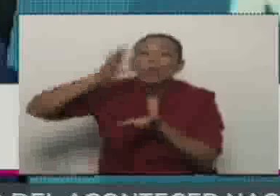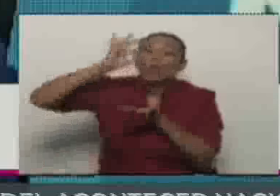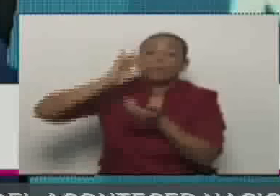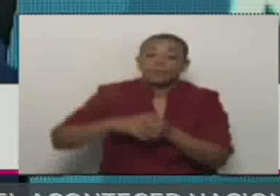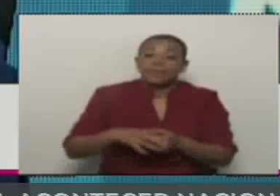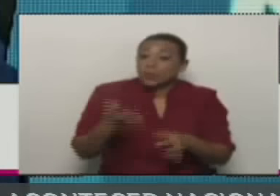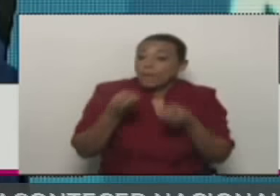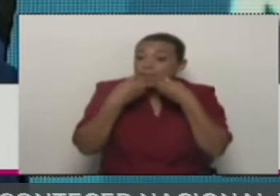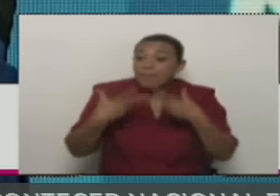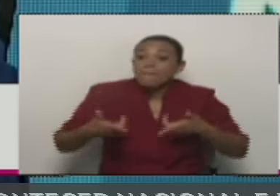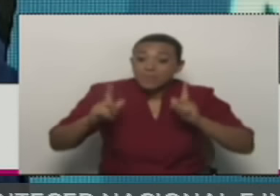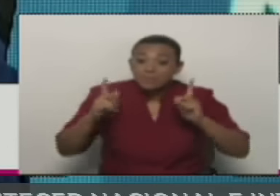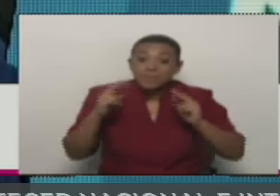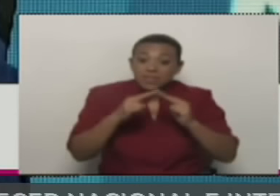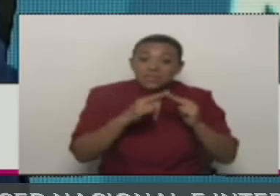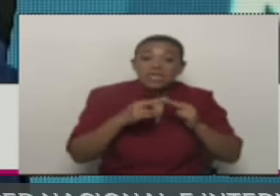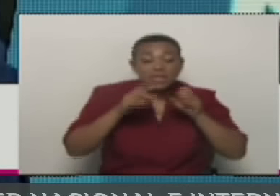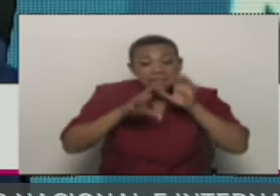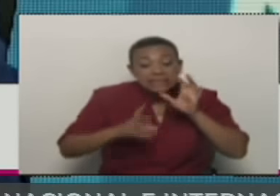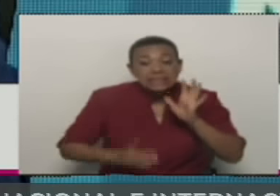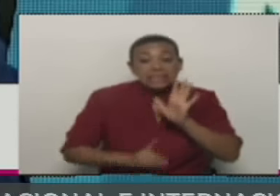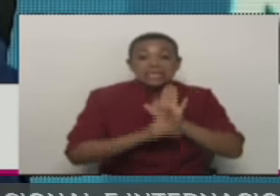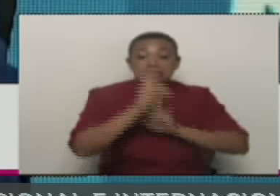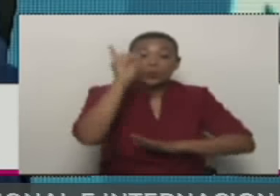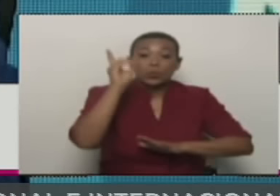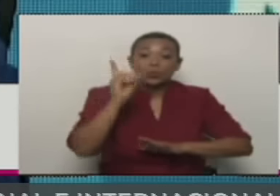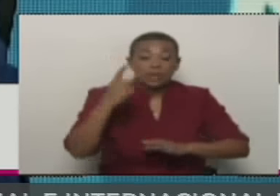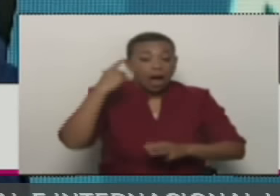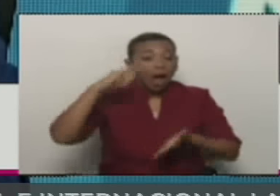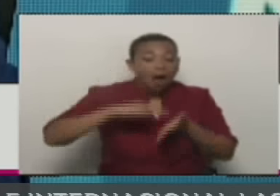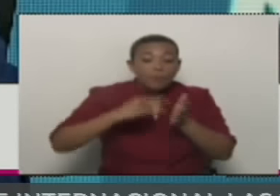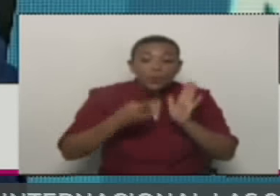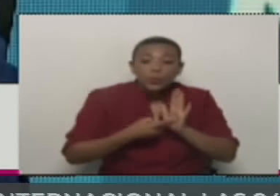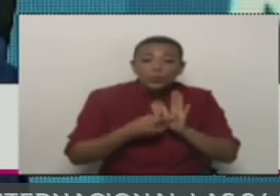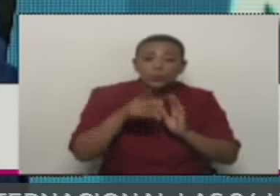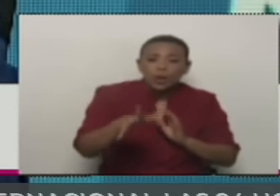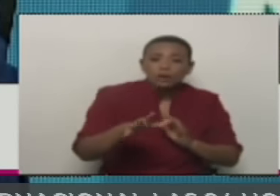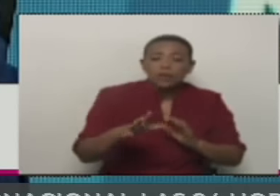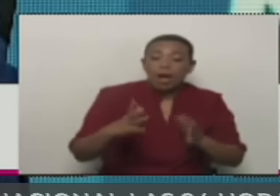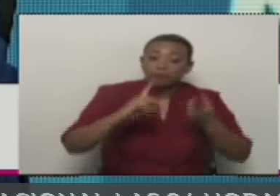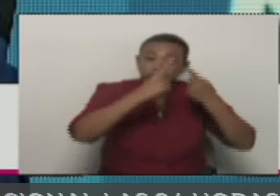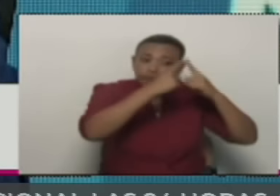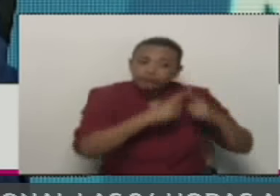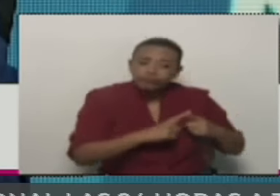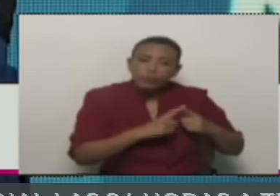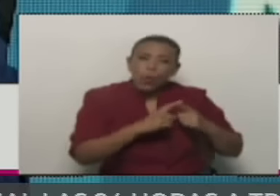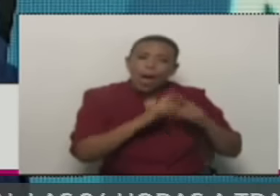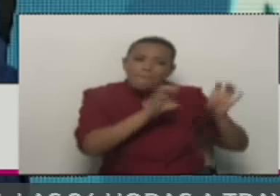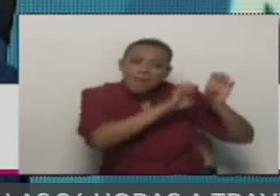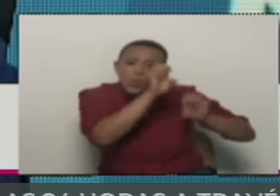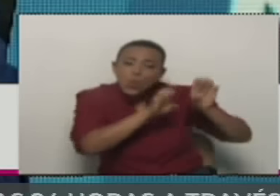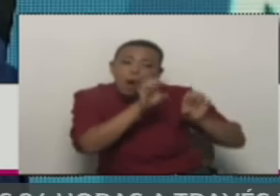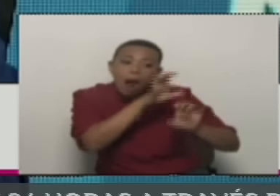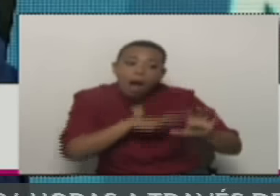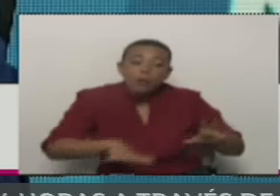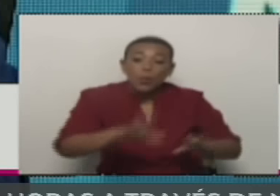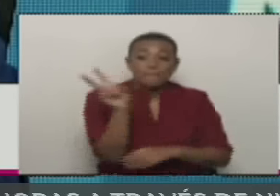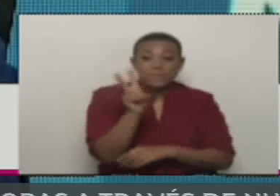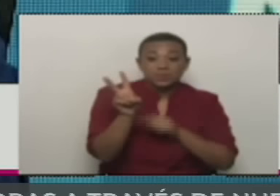nos va a poder permitir desarrollar el concepto cualitativo del conuco